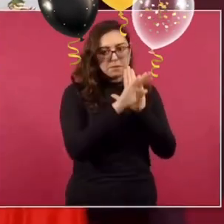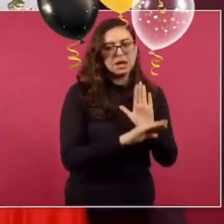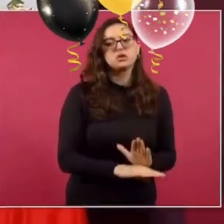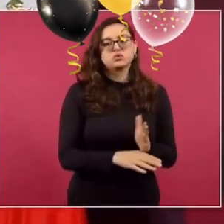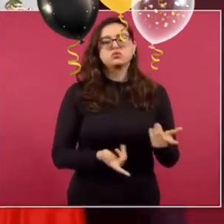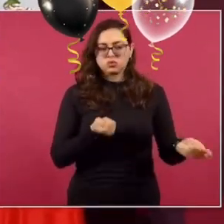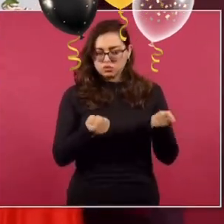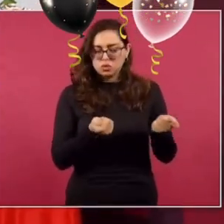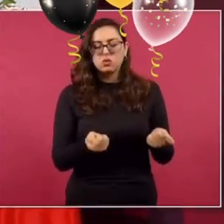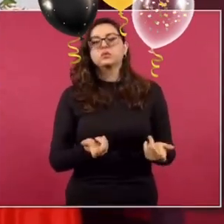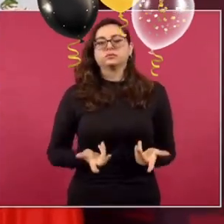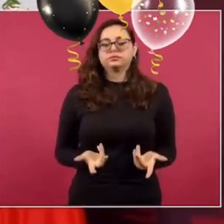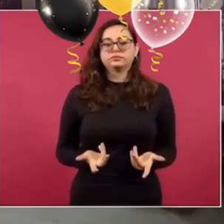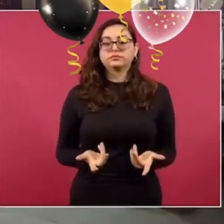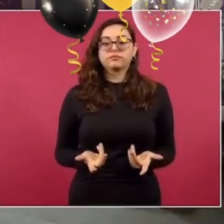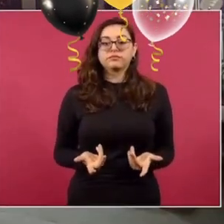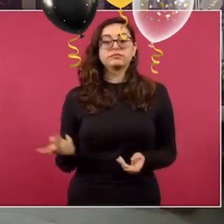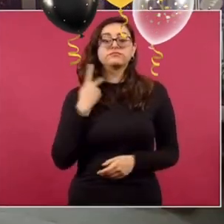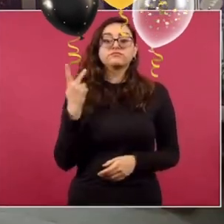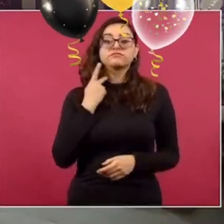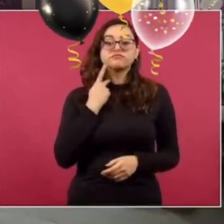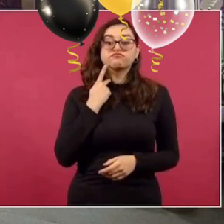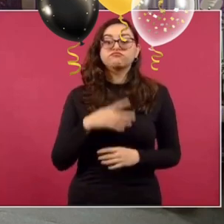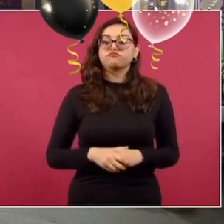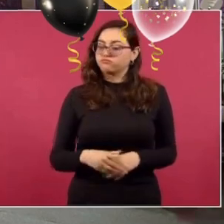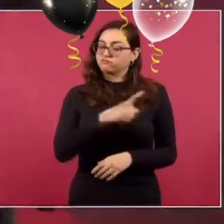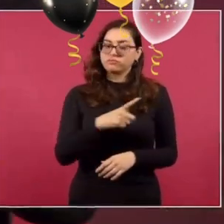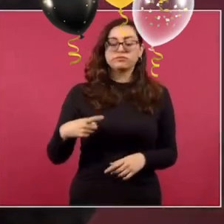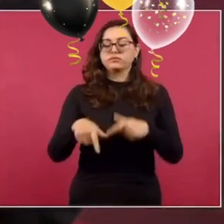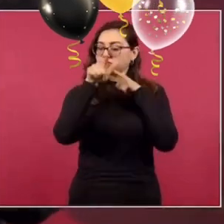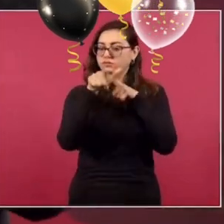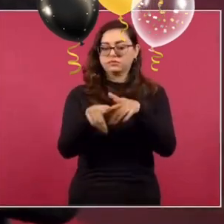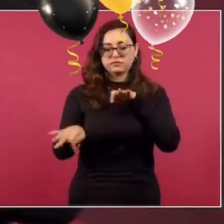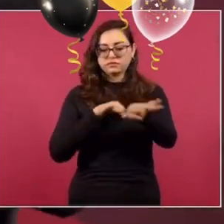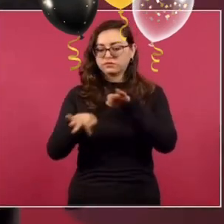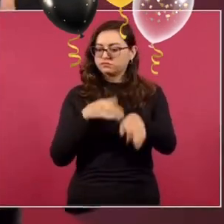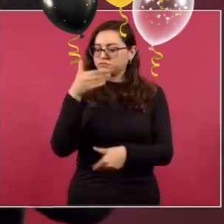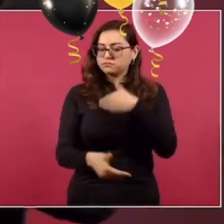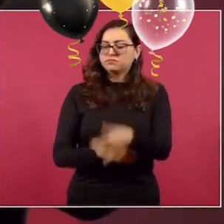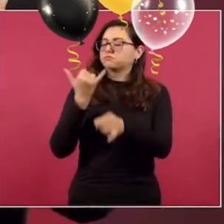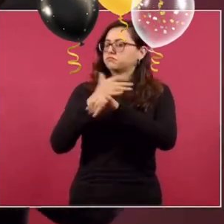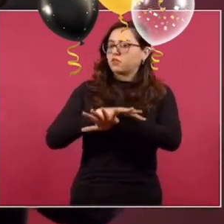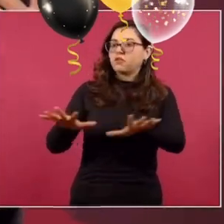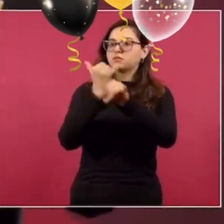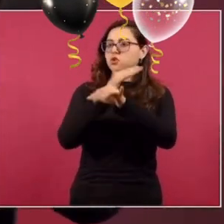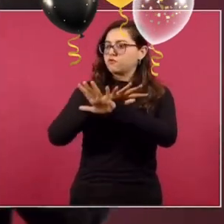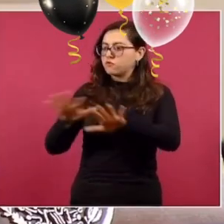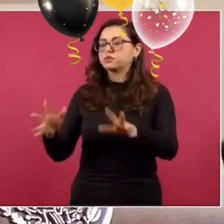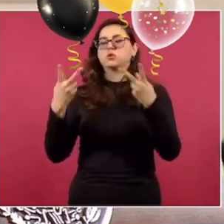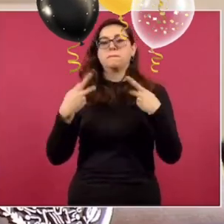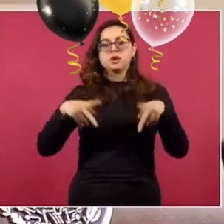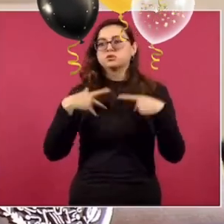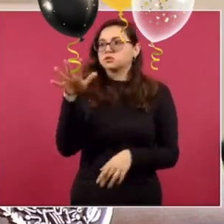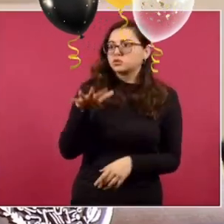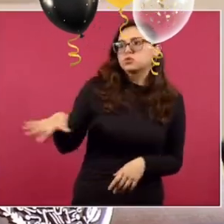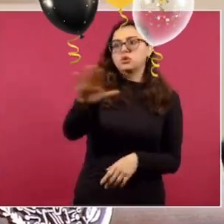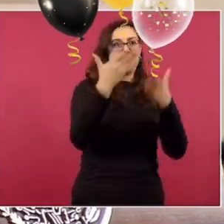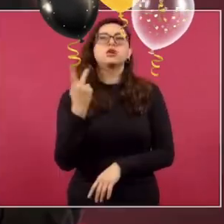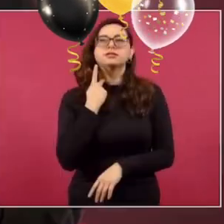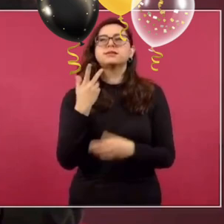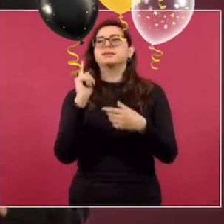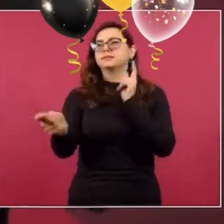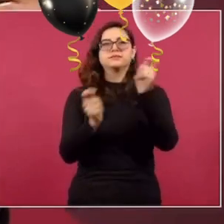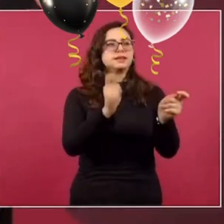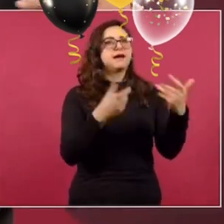y en la parte política que sigamos avanzando en la revolución de las conciencias, en la politización, que no es